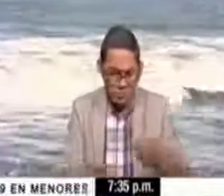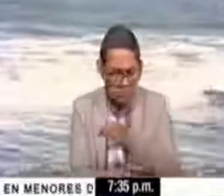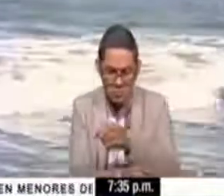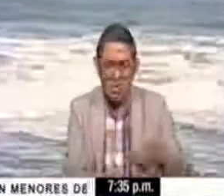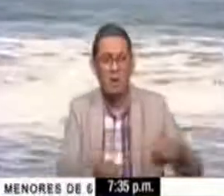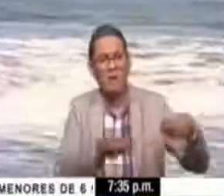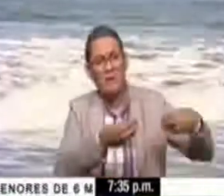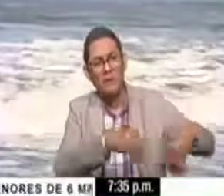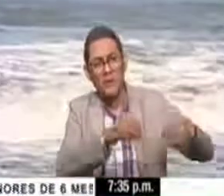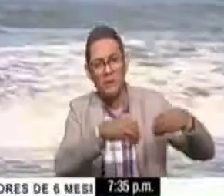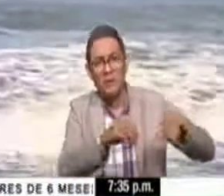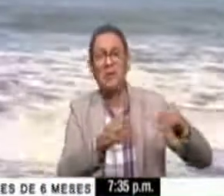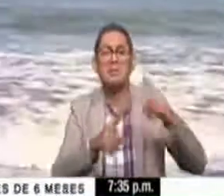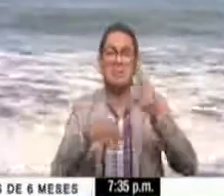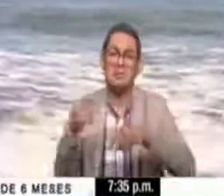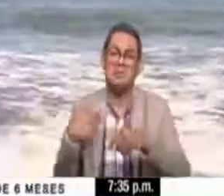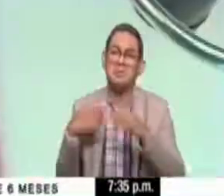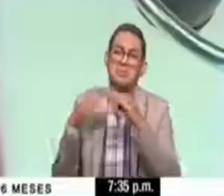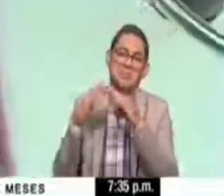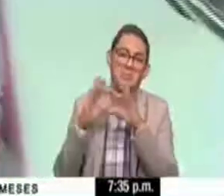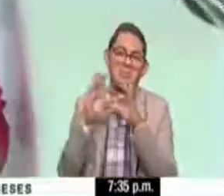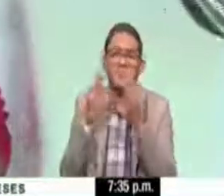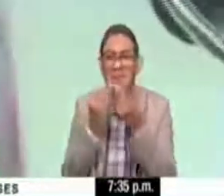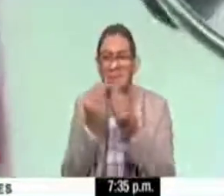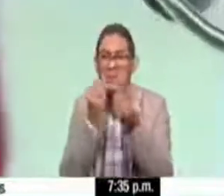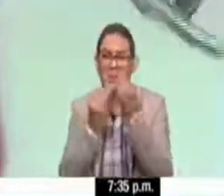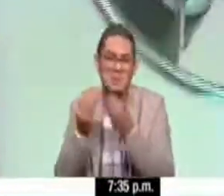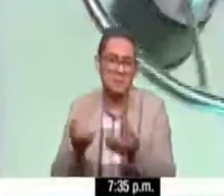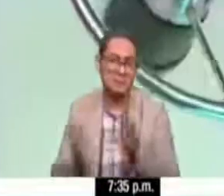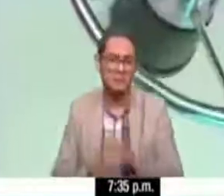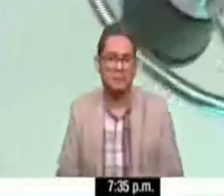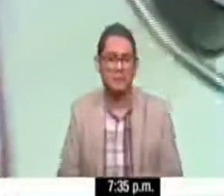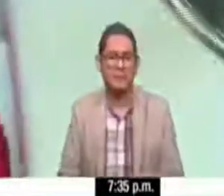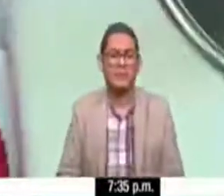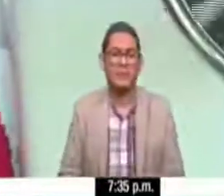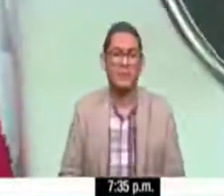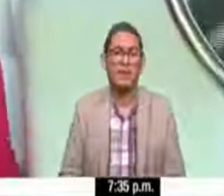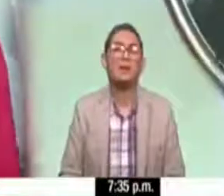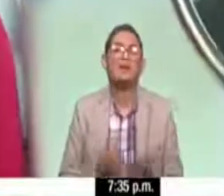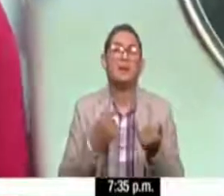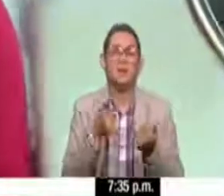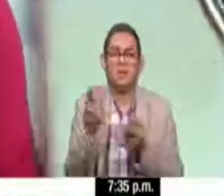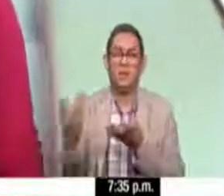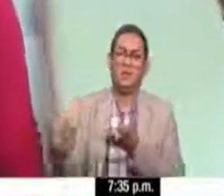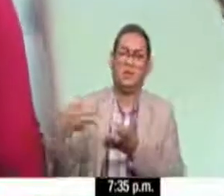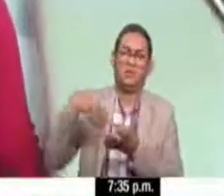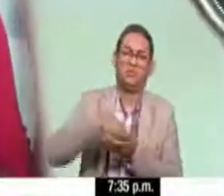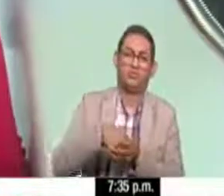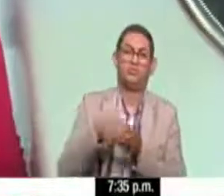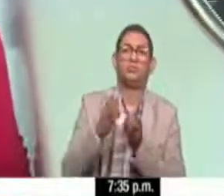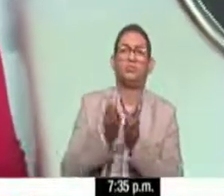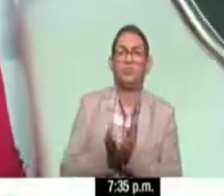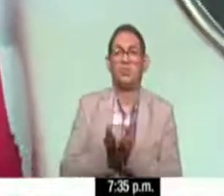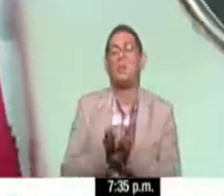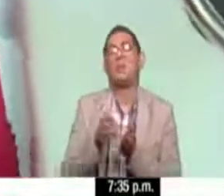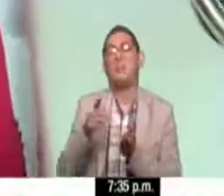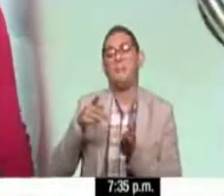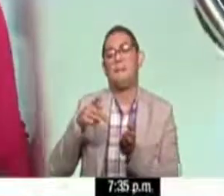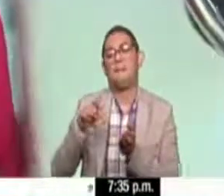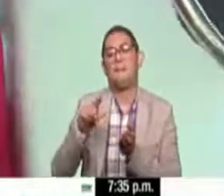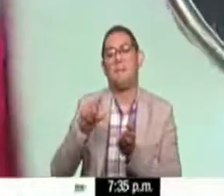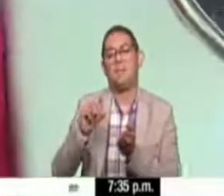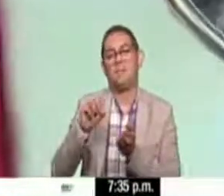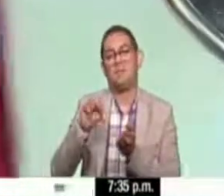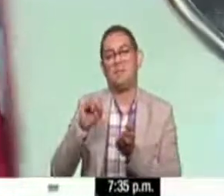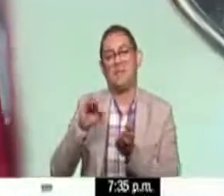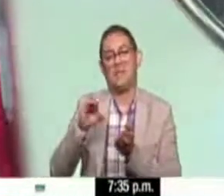vender, para darle comida a mis hijos. Y de esta manera iniciamos el recorrido desde el puerto de Palo Seco en el